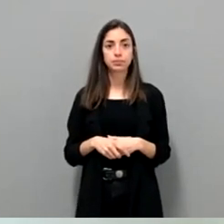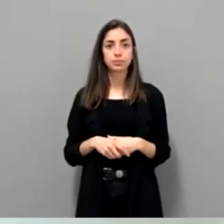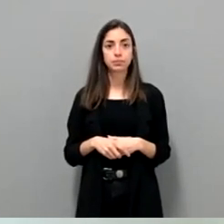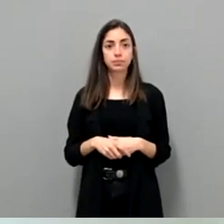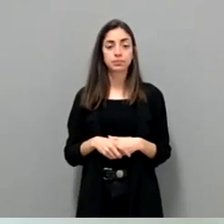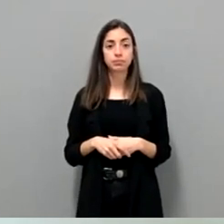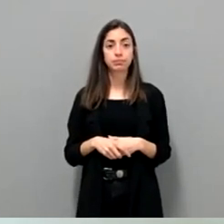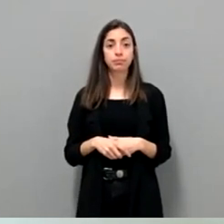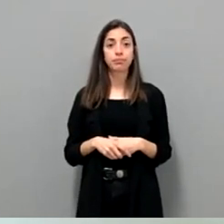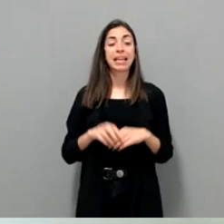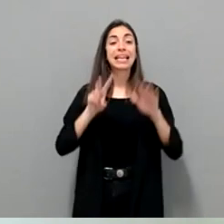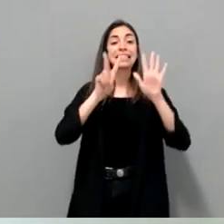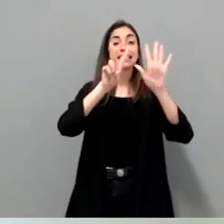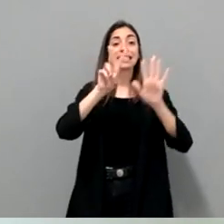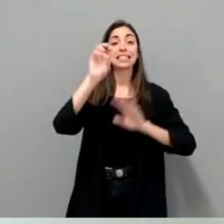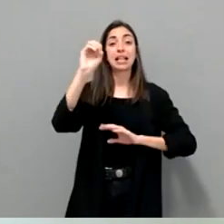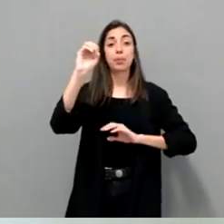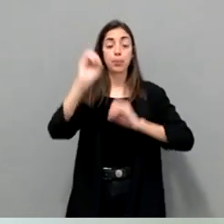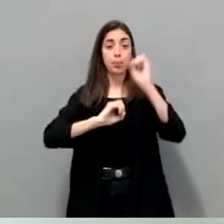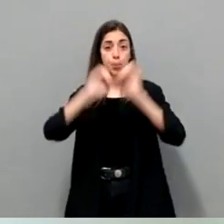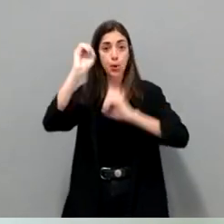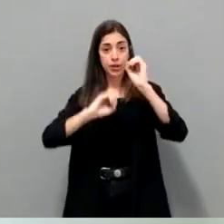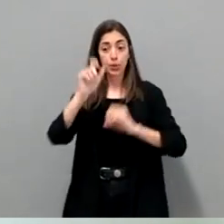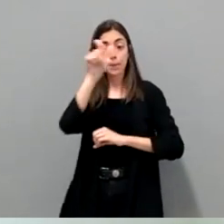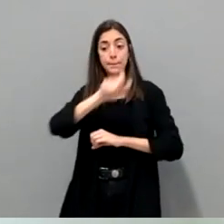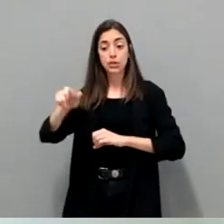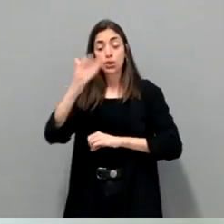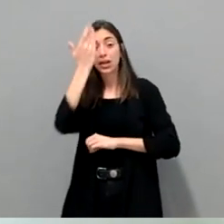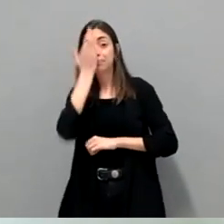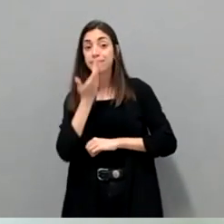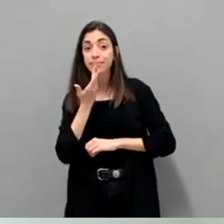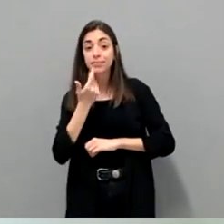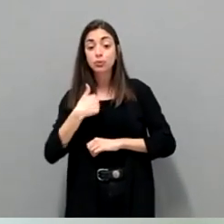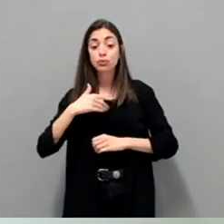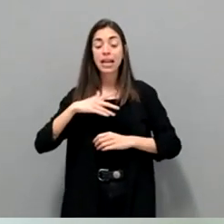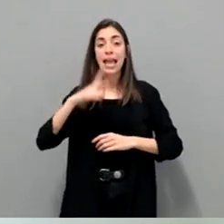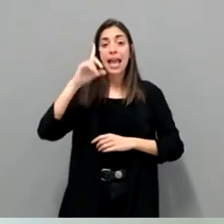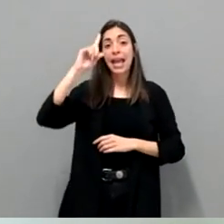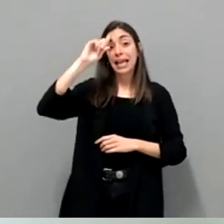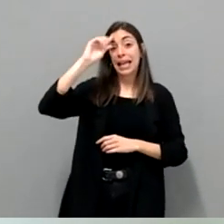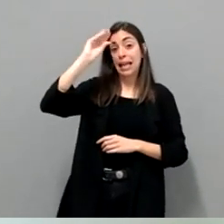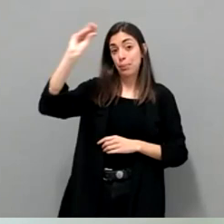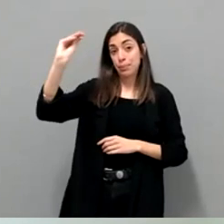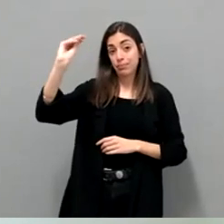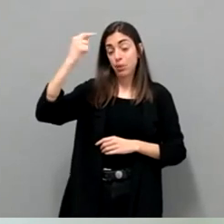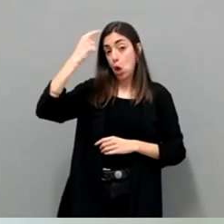Como el 70% de personas con parálisis cerebral, mis capacidades cognitivas son plenas.